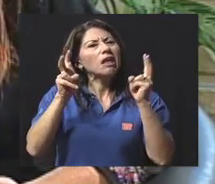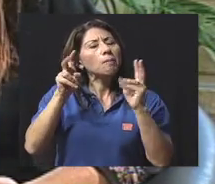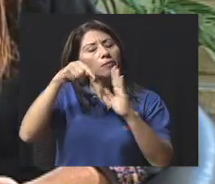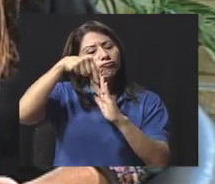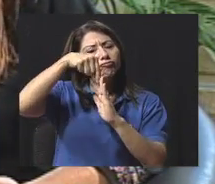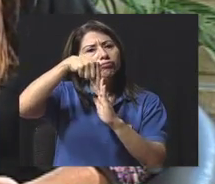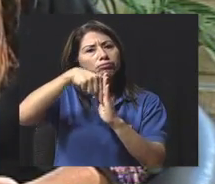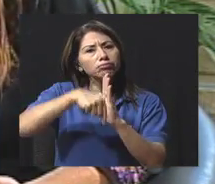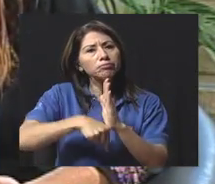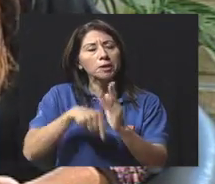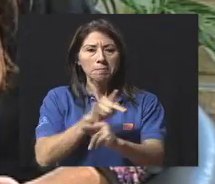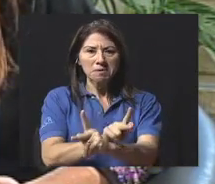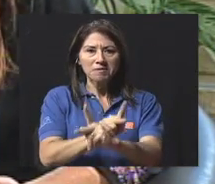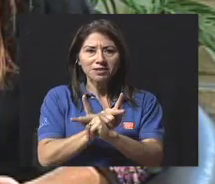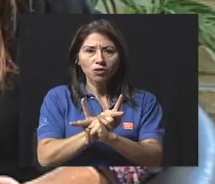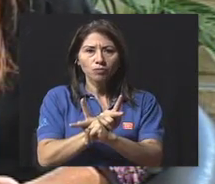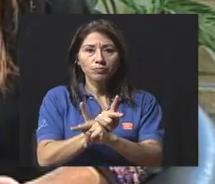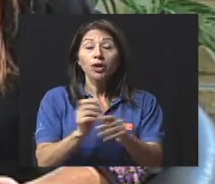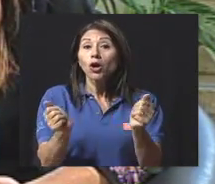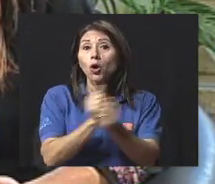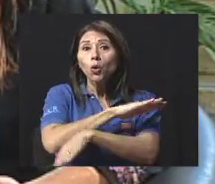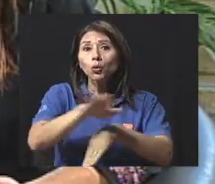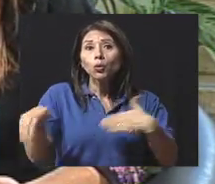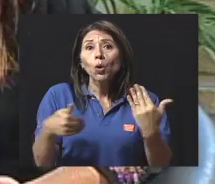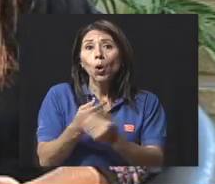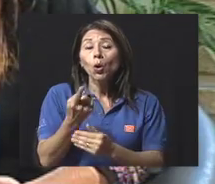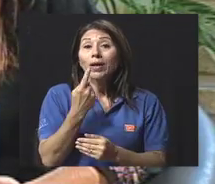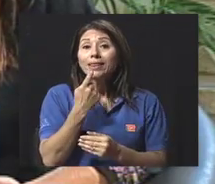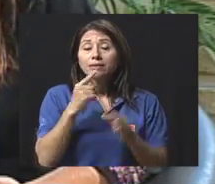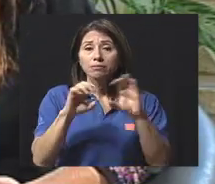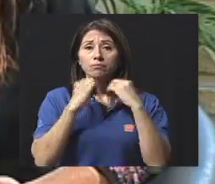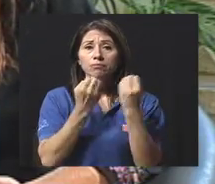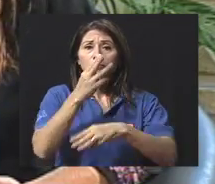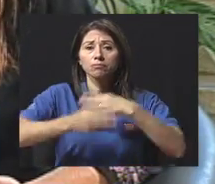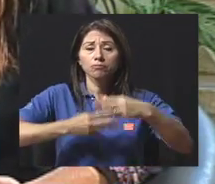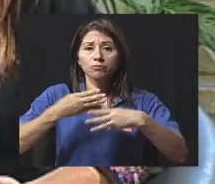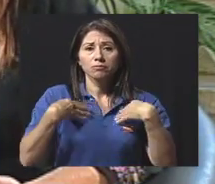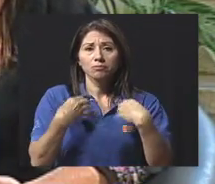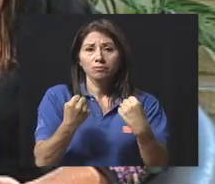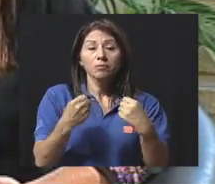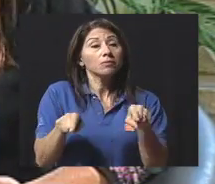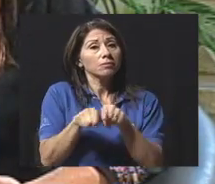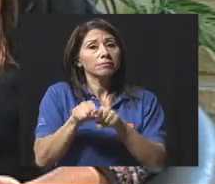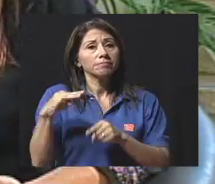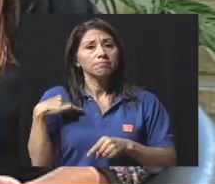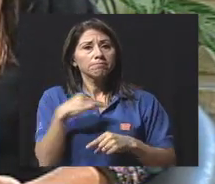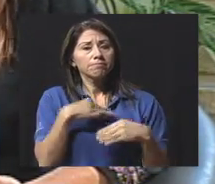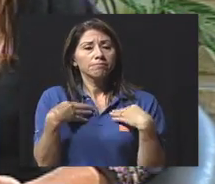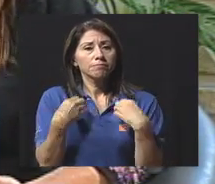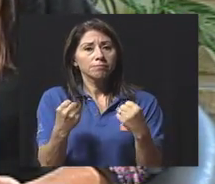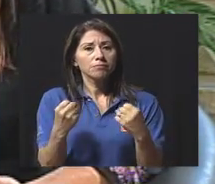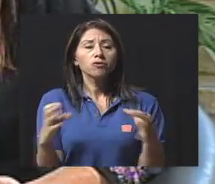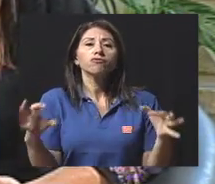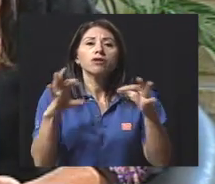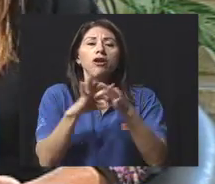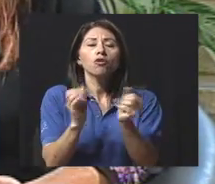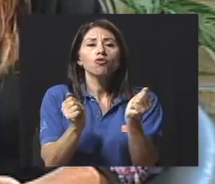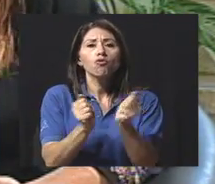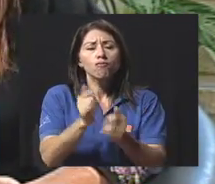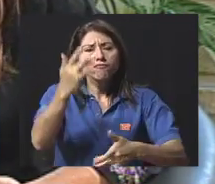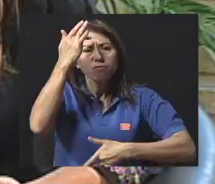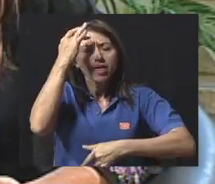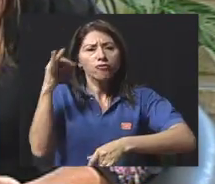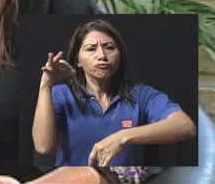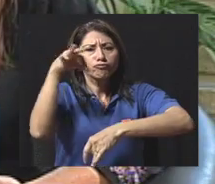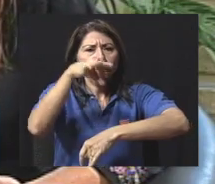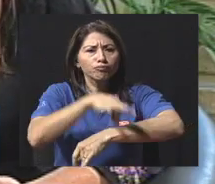prevención y por supuesto con todo lo que nos está diciendo la Organización Mundial de la Salud y el Ministerio de salud en cuanto al chinkungunya Qué es